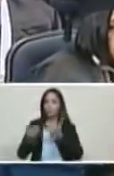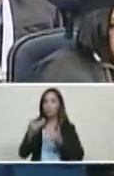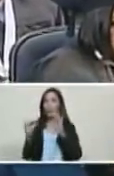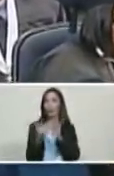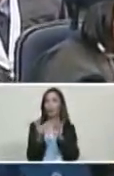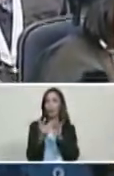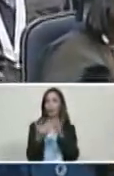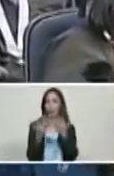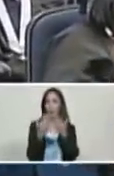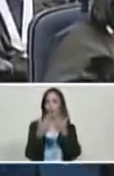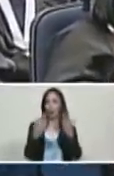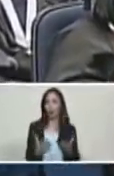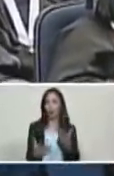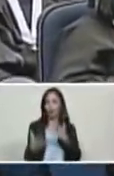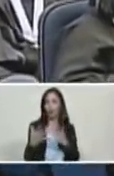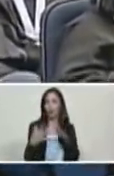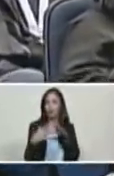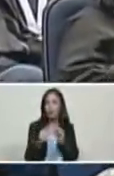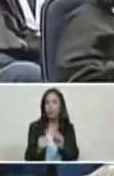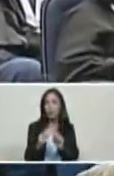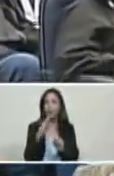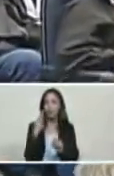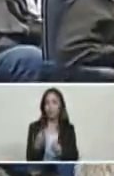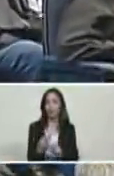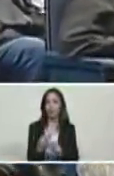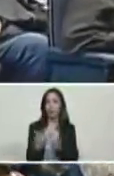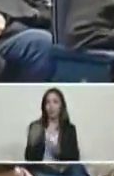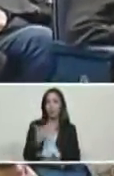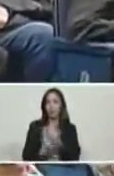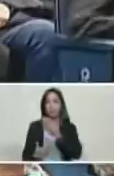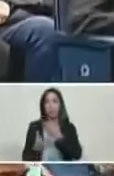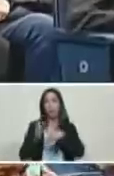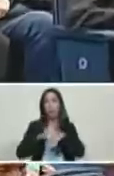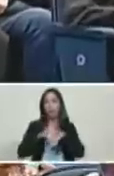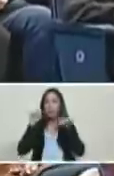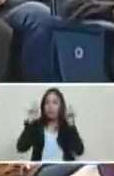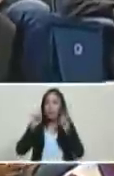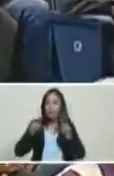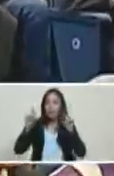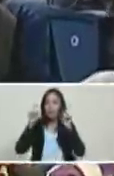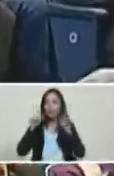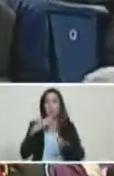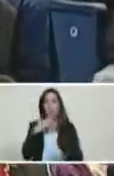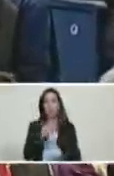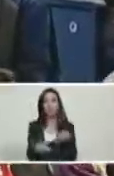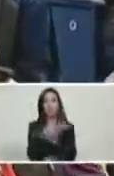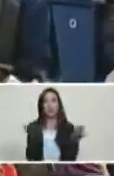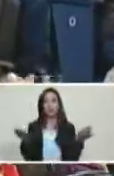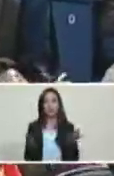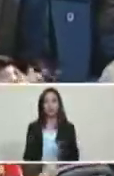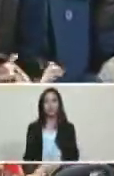lo que se aprende después, porque realmente enseñó a aprender. Muchas gracias.